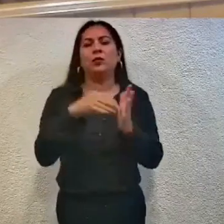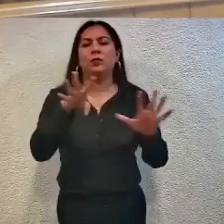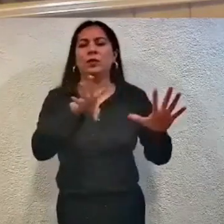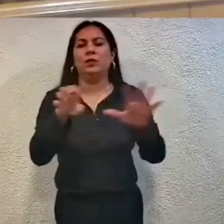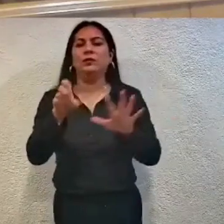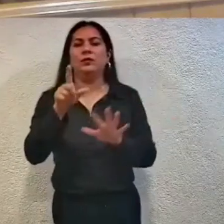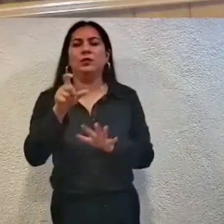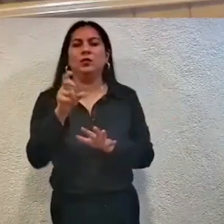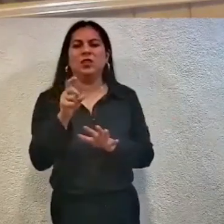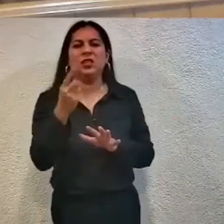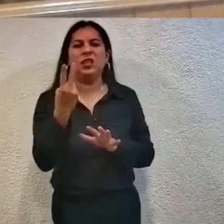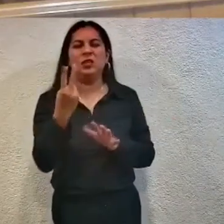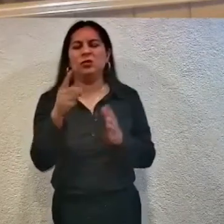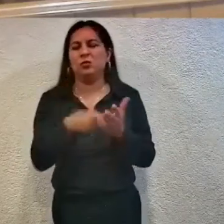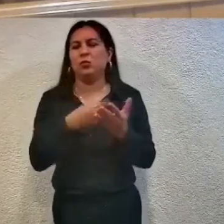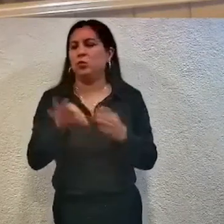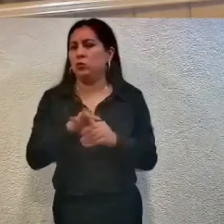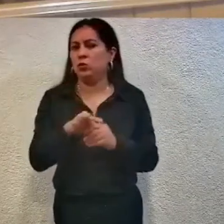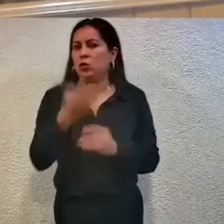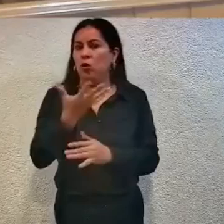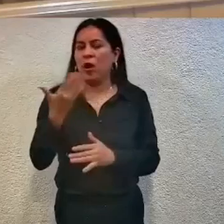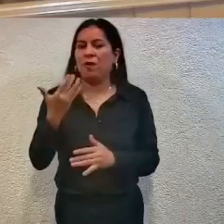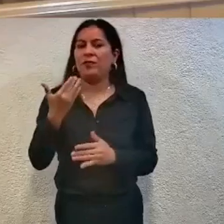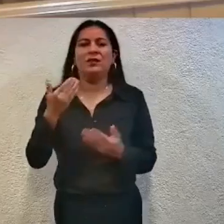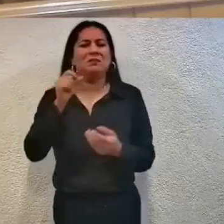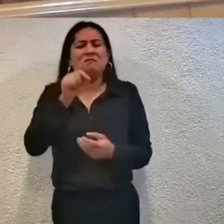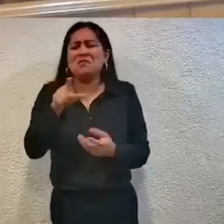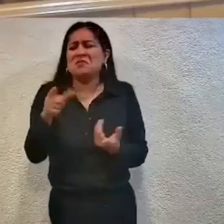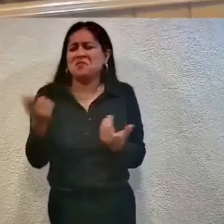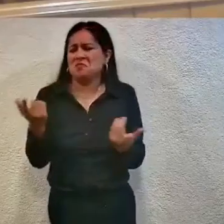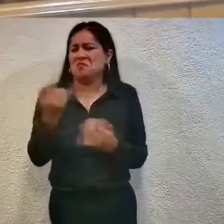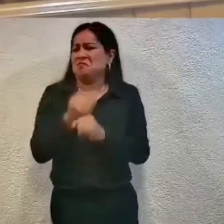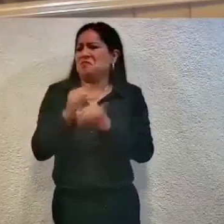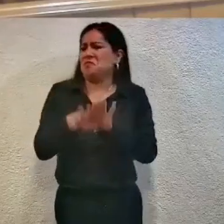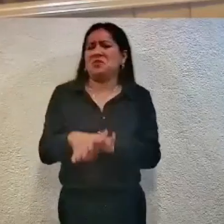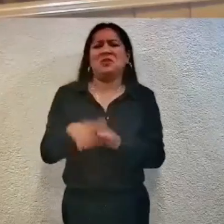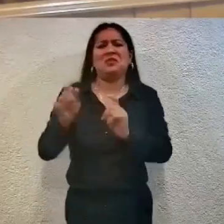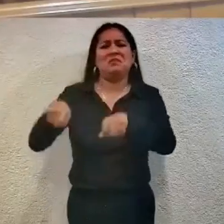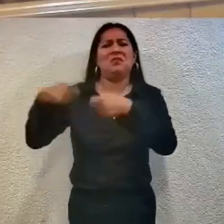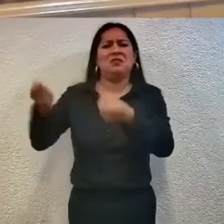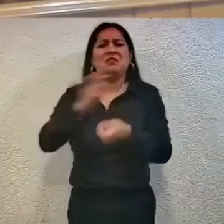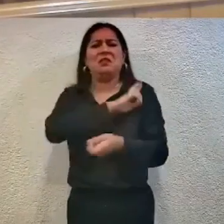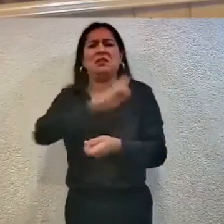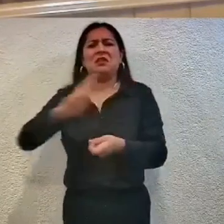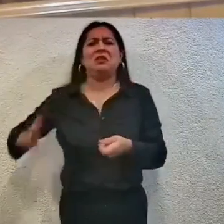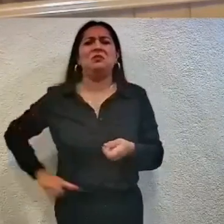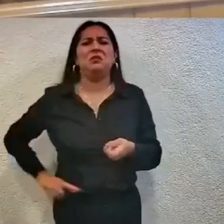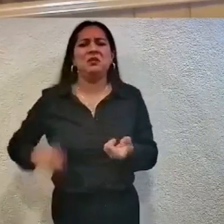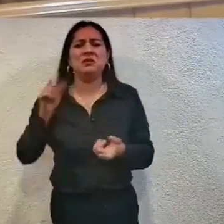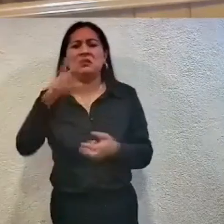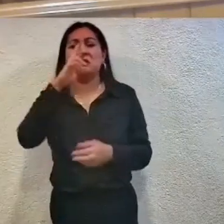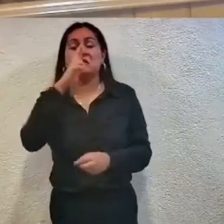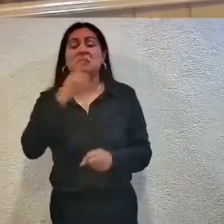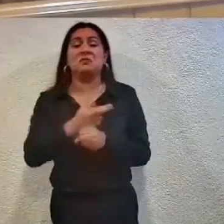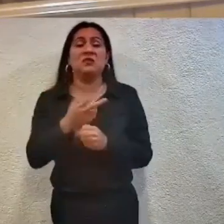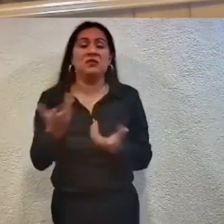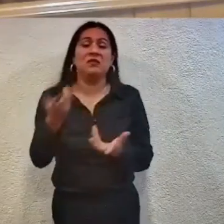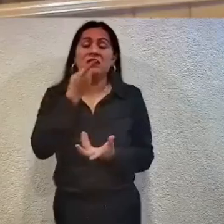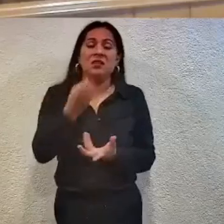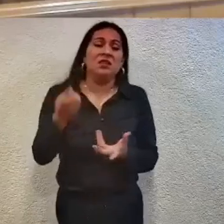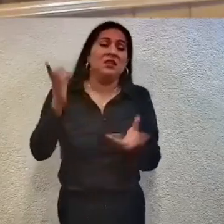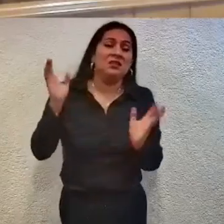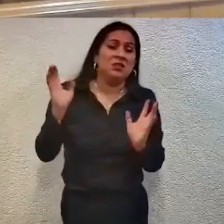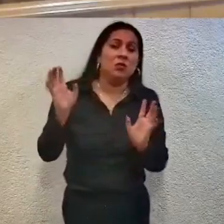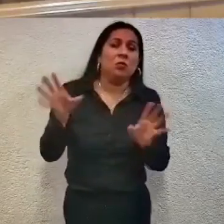Morena, obtuvo 4.932 votos. Lo anterior tampoco impactó en la asignación de regidurías realizadas por